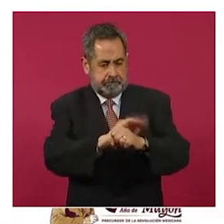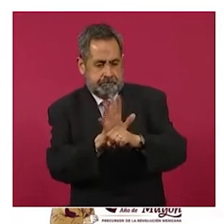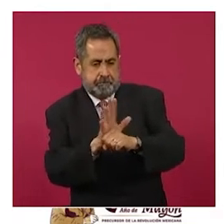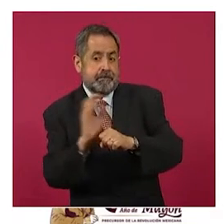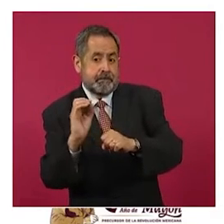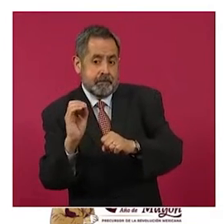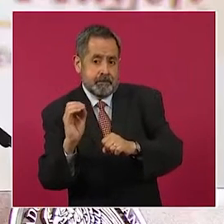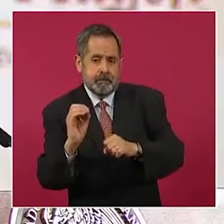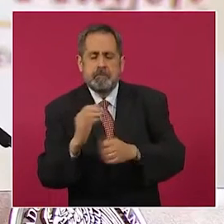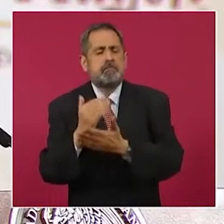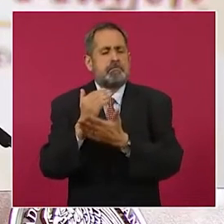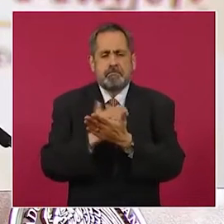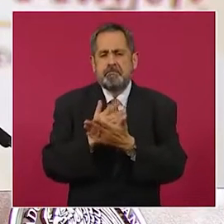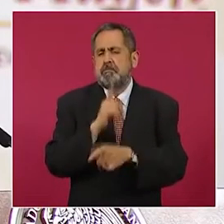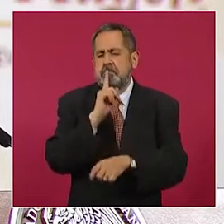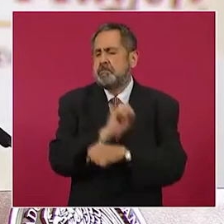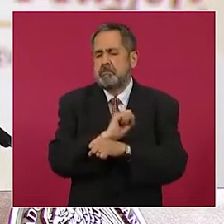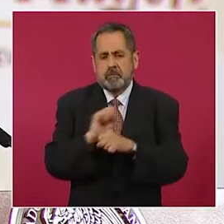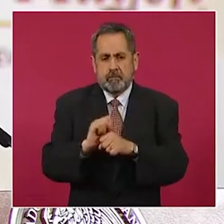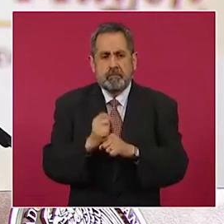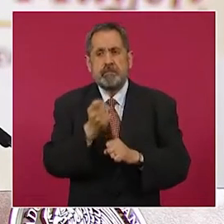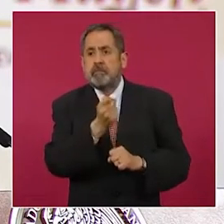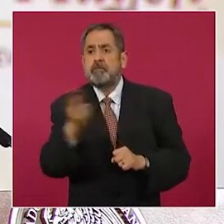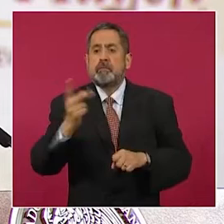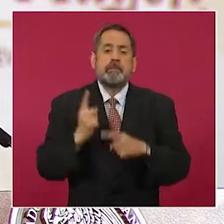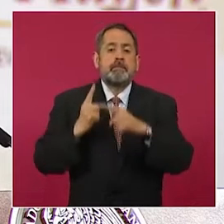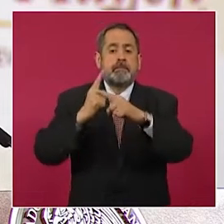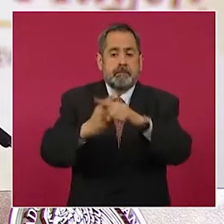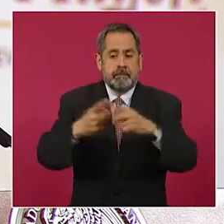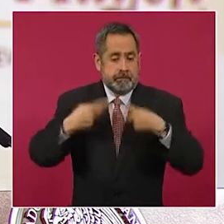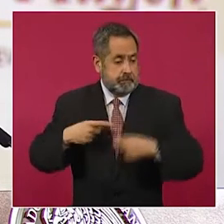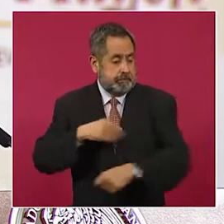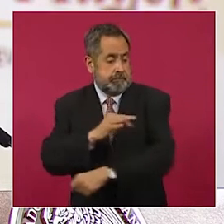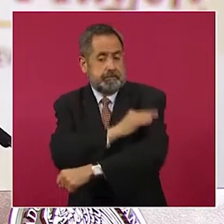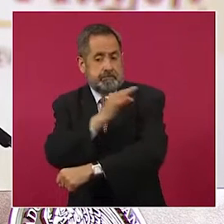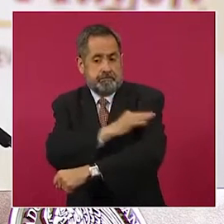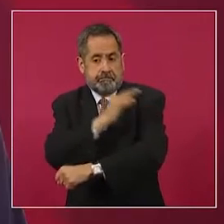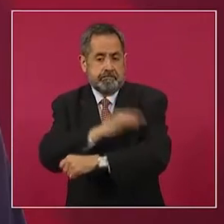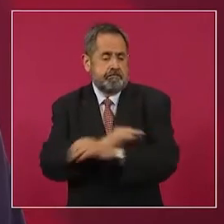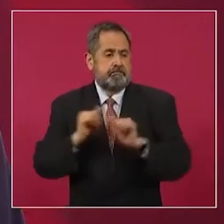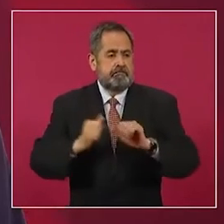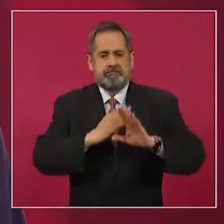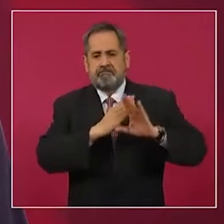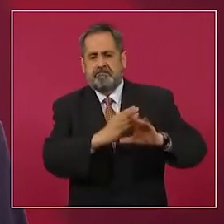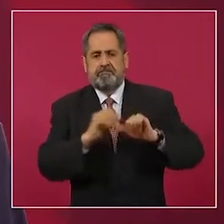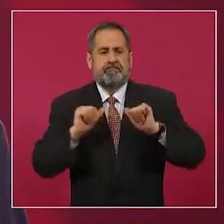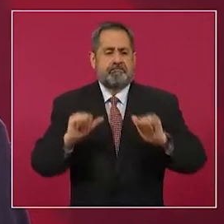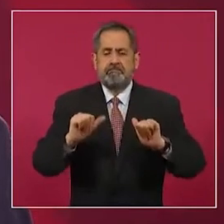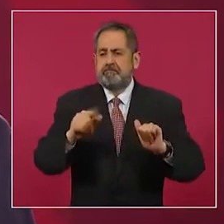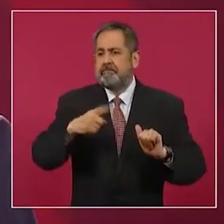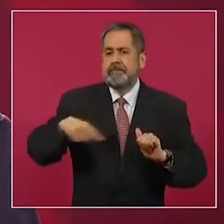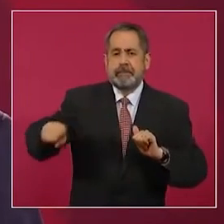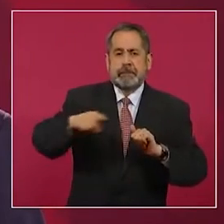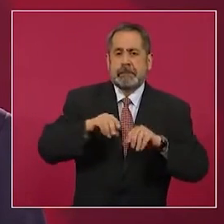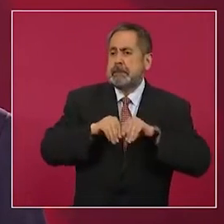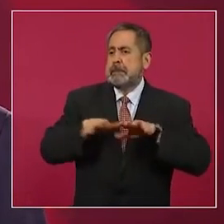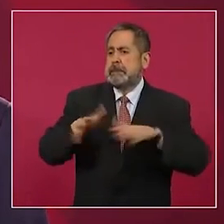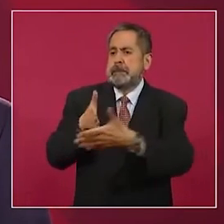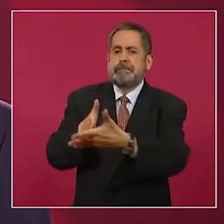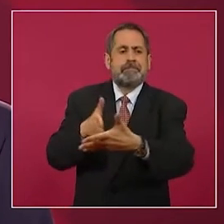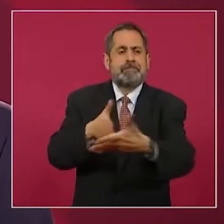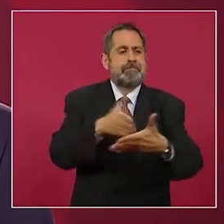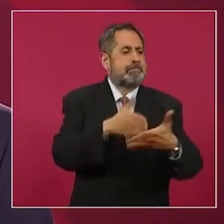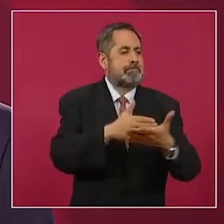alta proporción de personas que han sido vacunadas, desde luego permite tener una epidemia mucho más